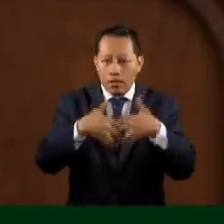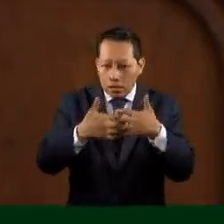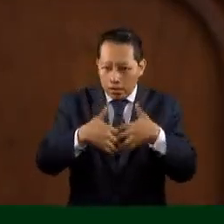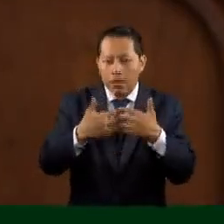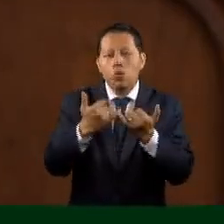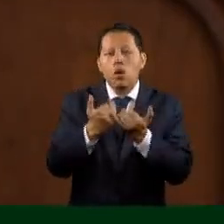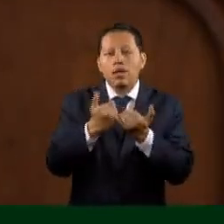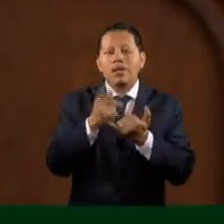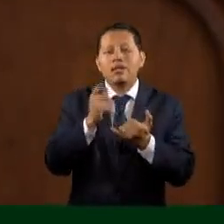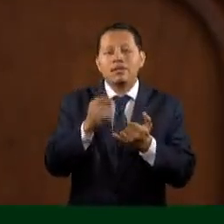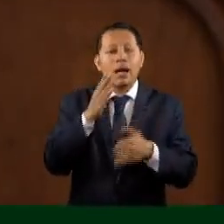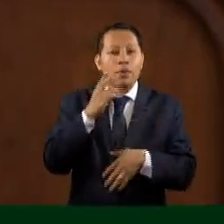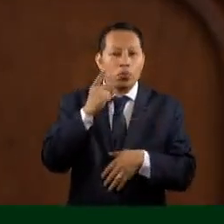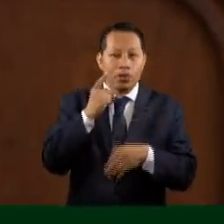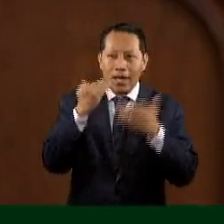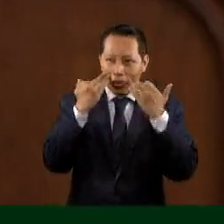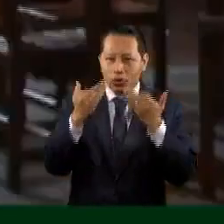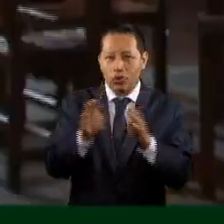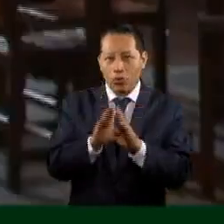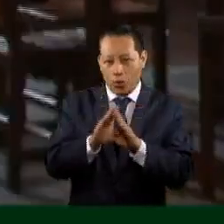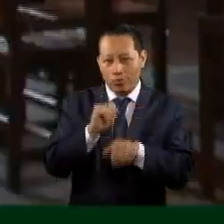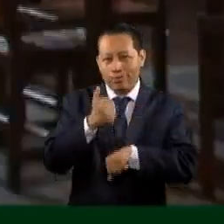del Palacio Legislativo.